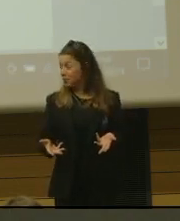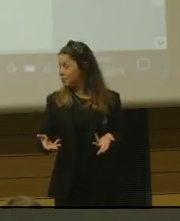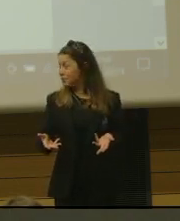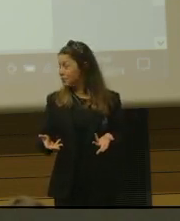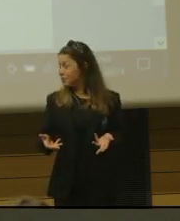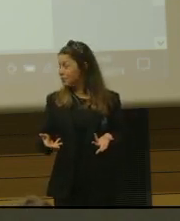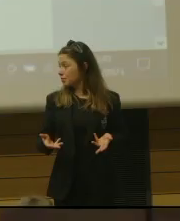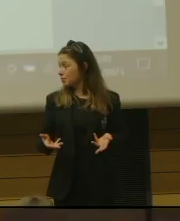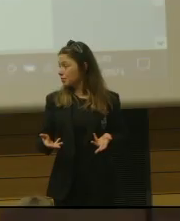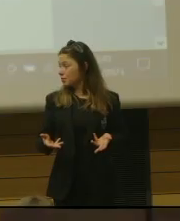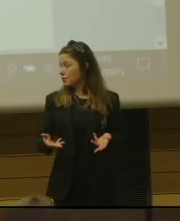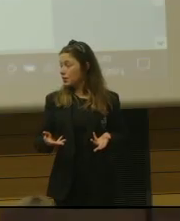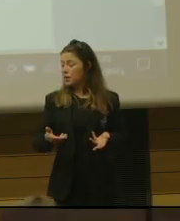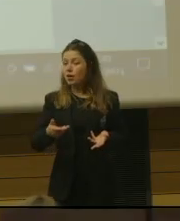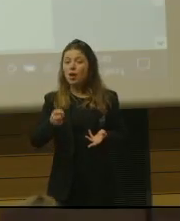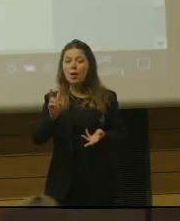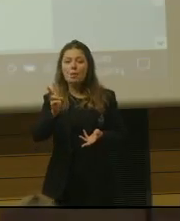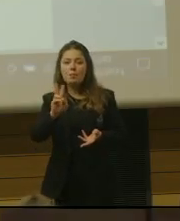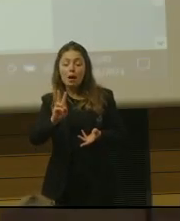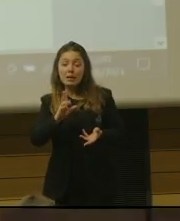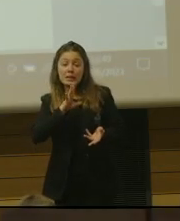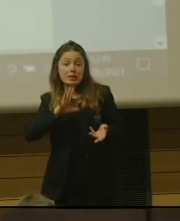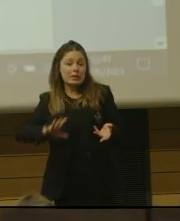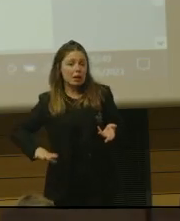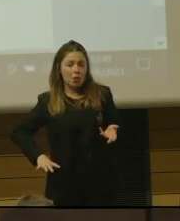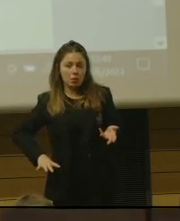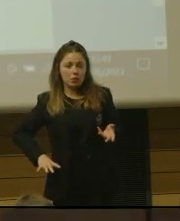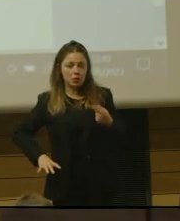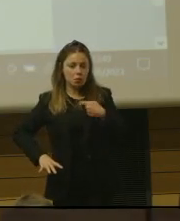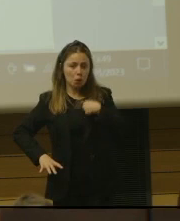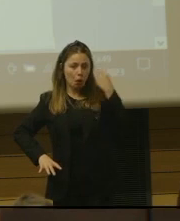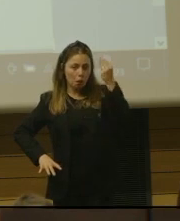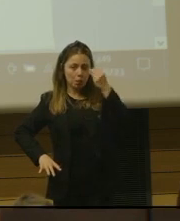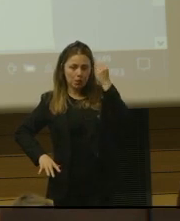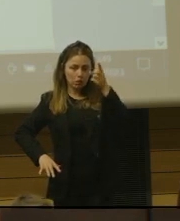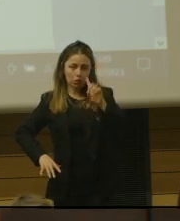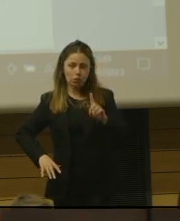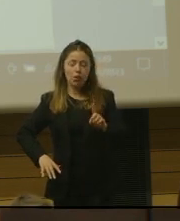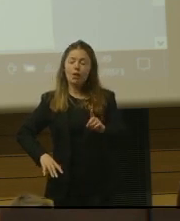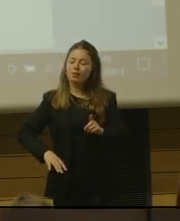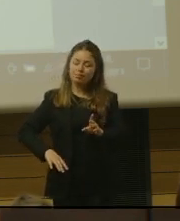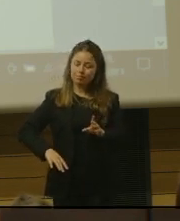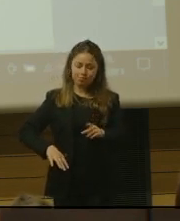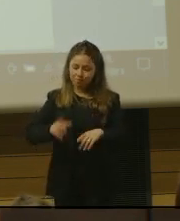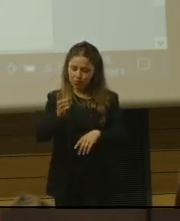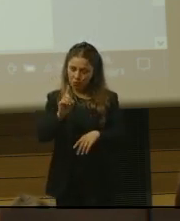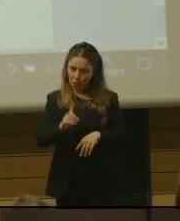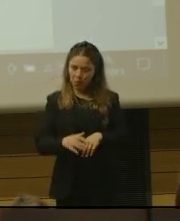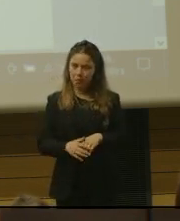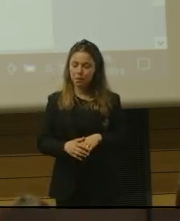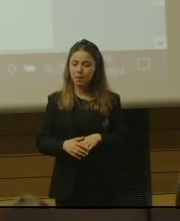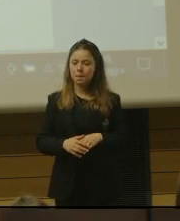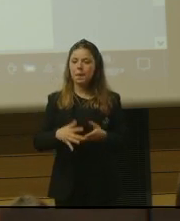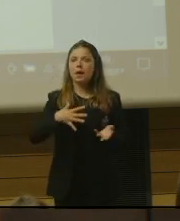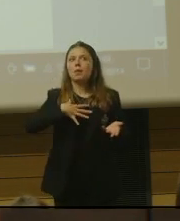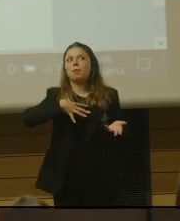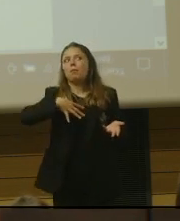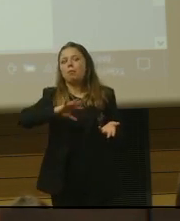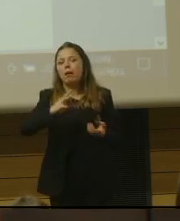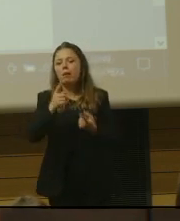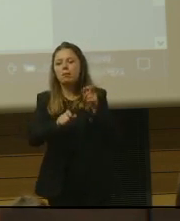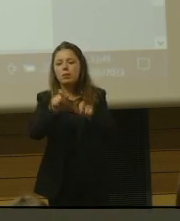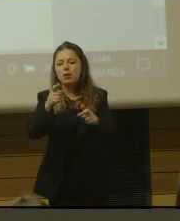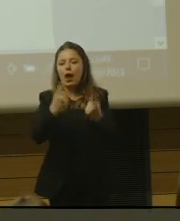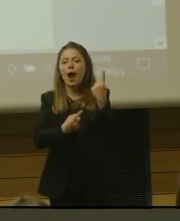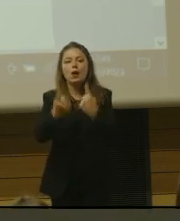Y o sea, que los vapers en principio en vuestro colectivo no son tan frecuentes como en el resto de la población. Puede haber alguien que los pueda utilizar y tal,